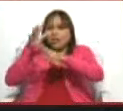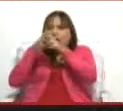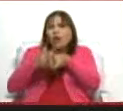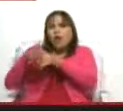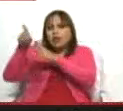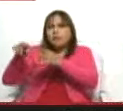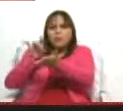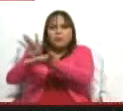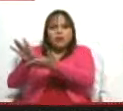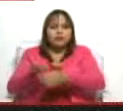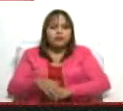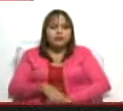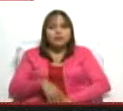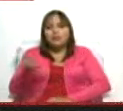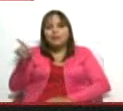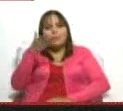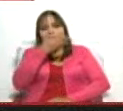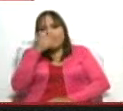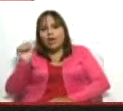Y es lo mejor que nos ha pasado, además.